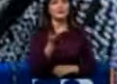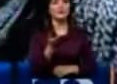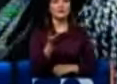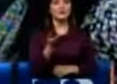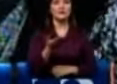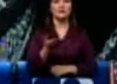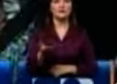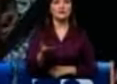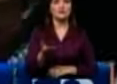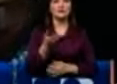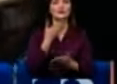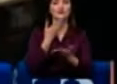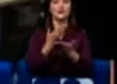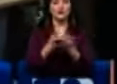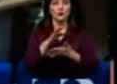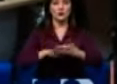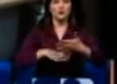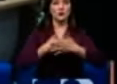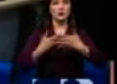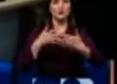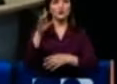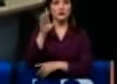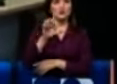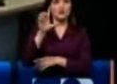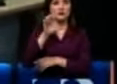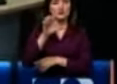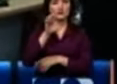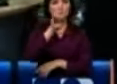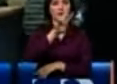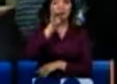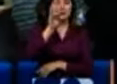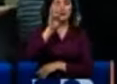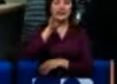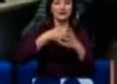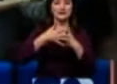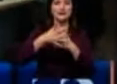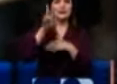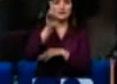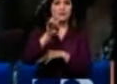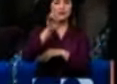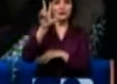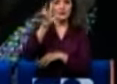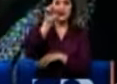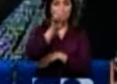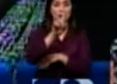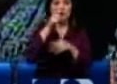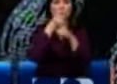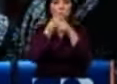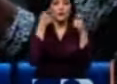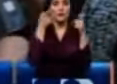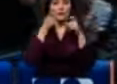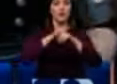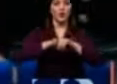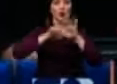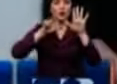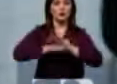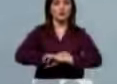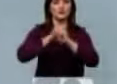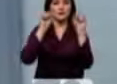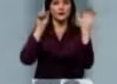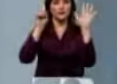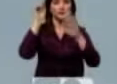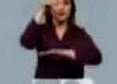los horarios? Ya, los horarios estamos desde este lunes 27 hasta el viernes 31 de marzo, de 8 de la mañana a